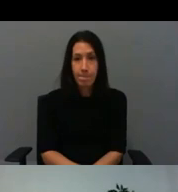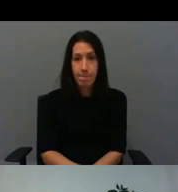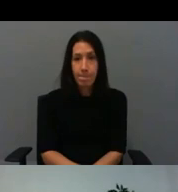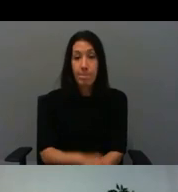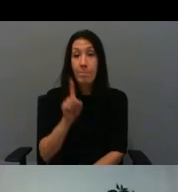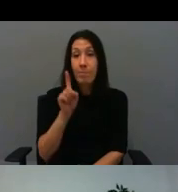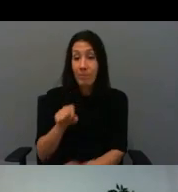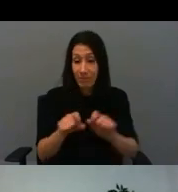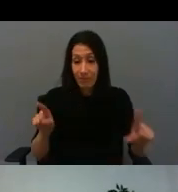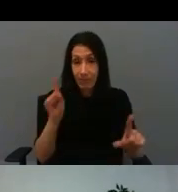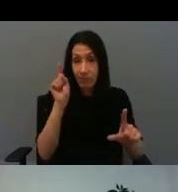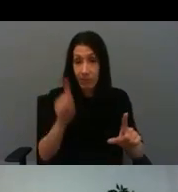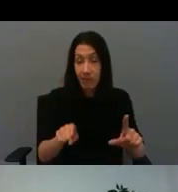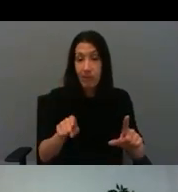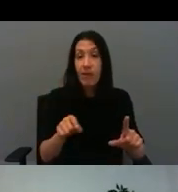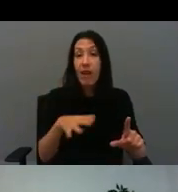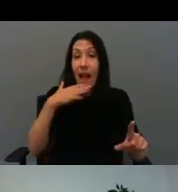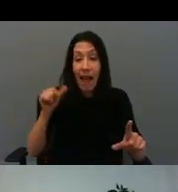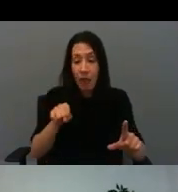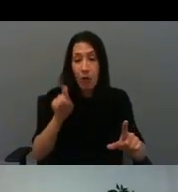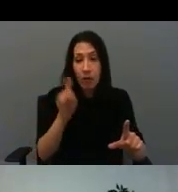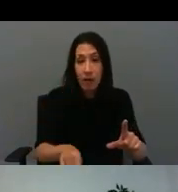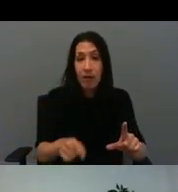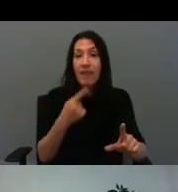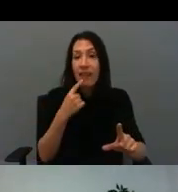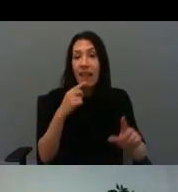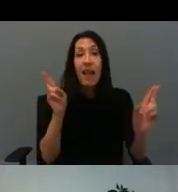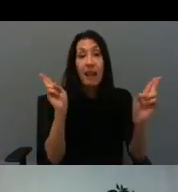Tienes que darle a el mensaje azul que pone cancelar.